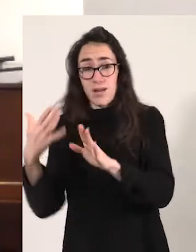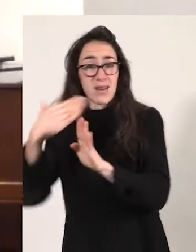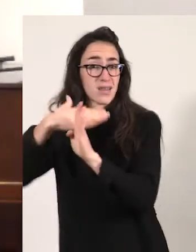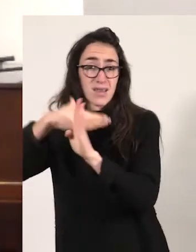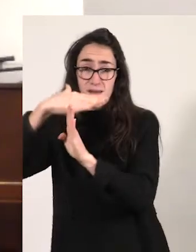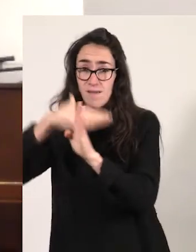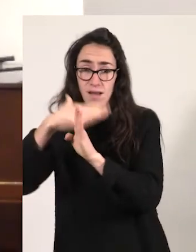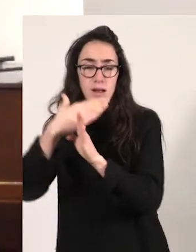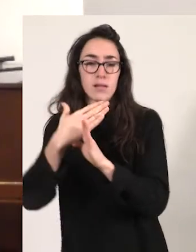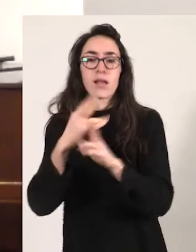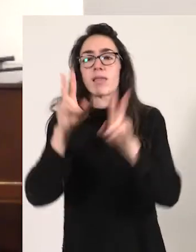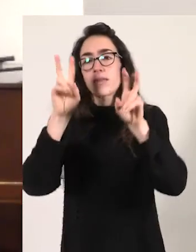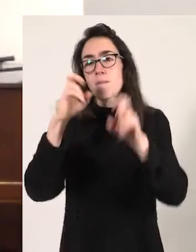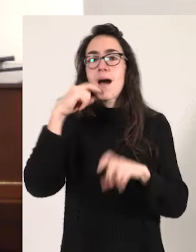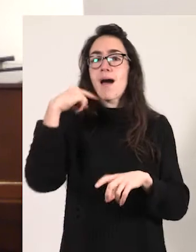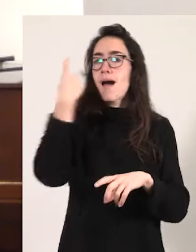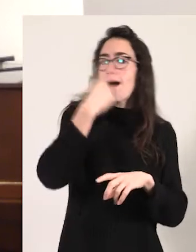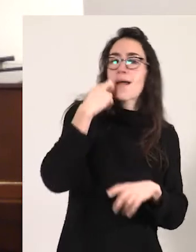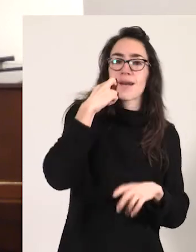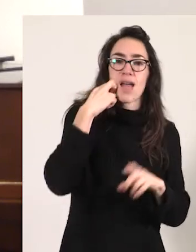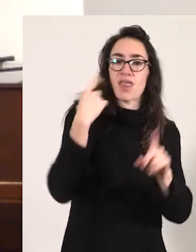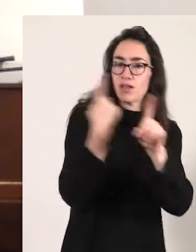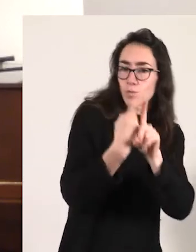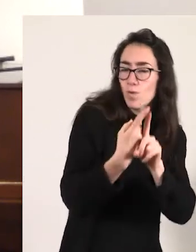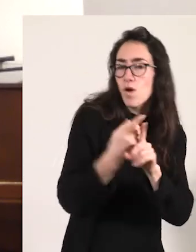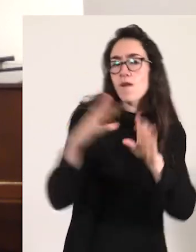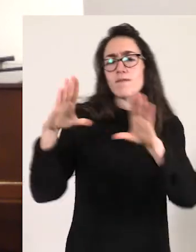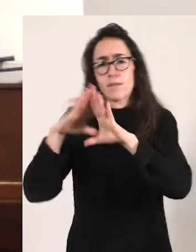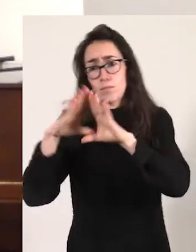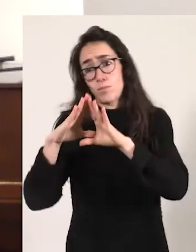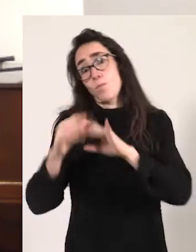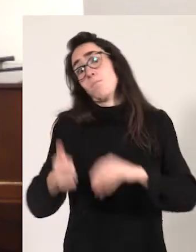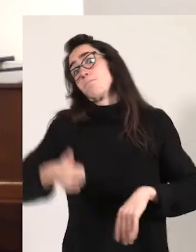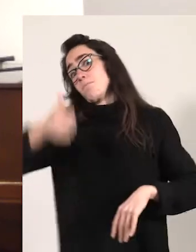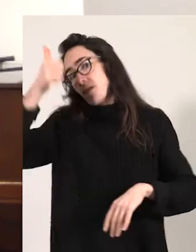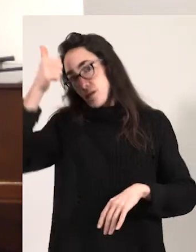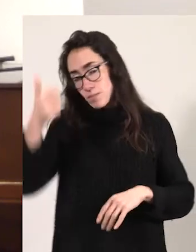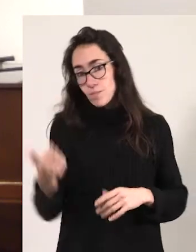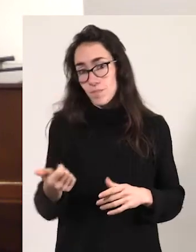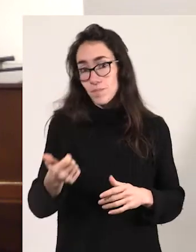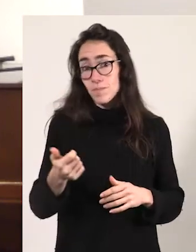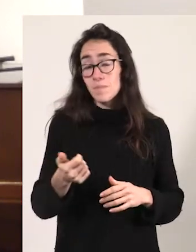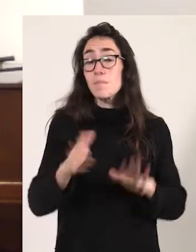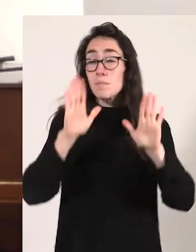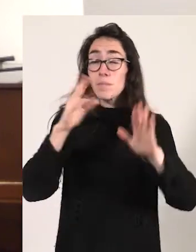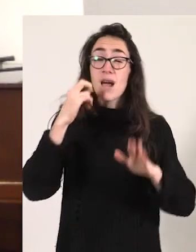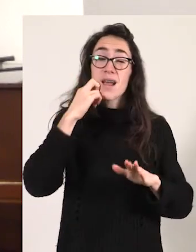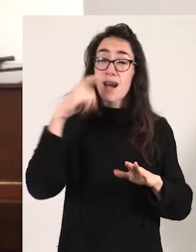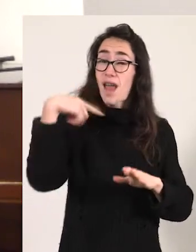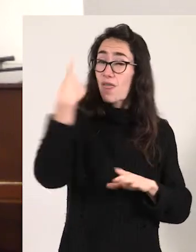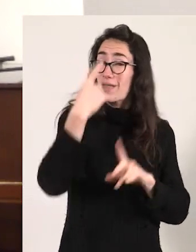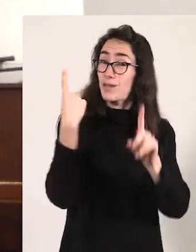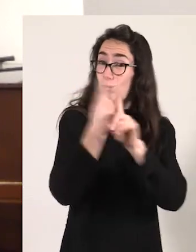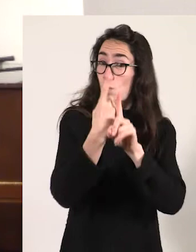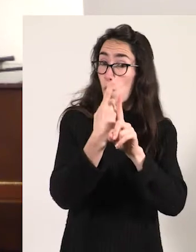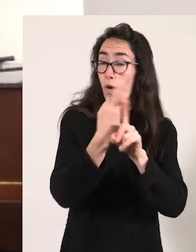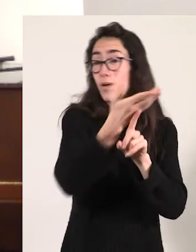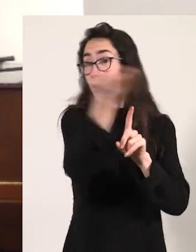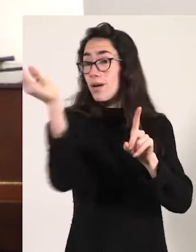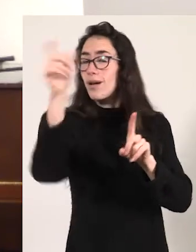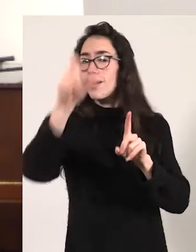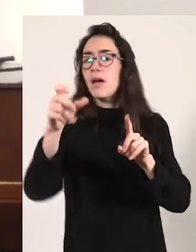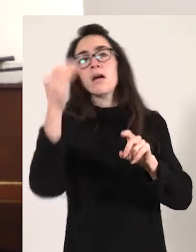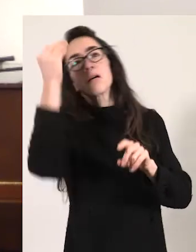los niveles y con el tema del racismo y del feminismo, pues más, con el agravante de que en el caso del